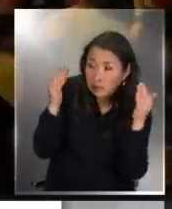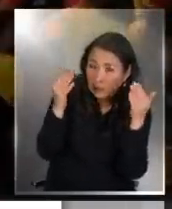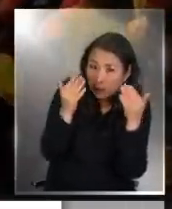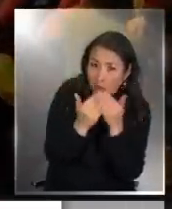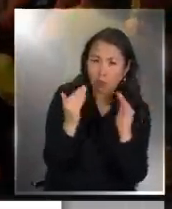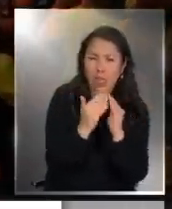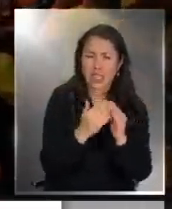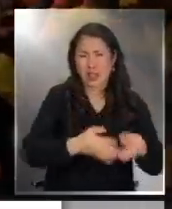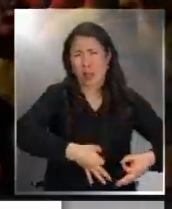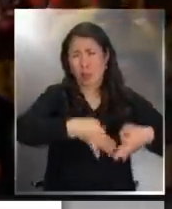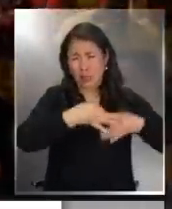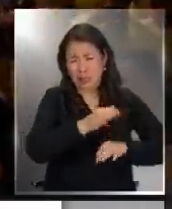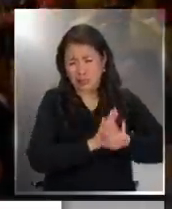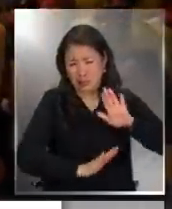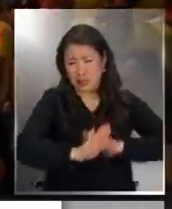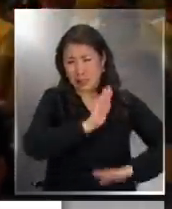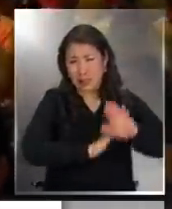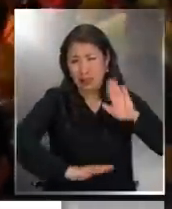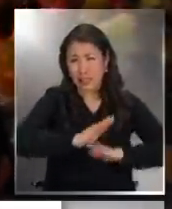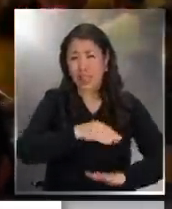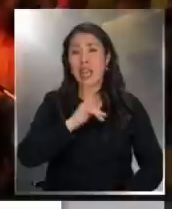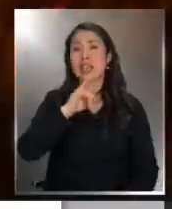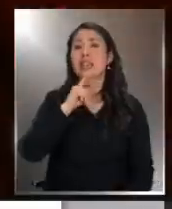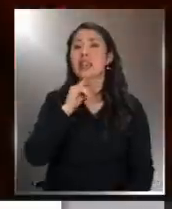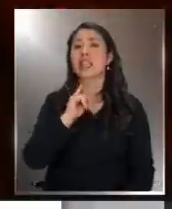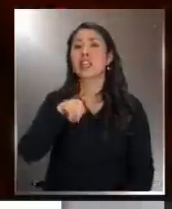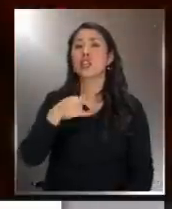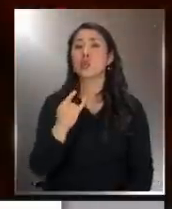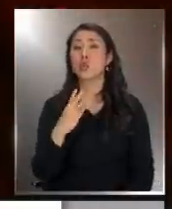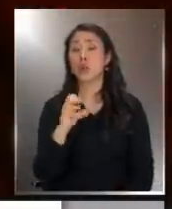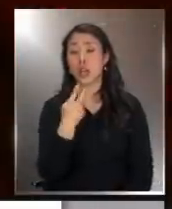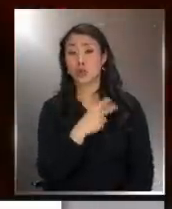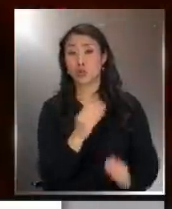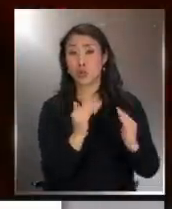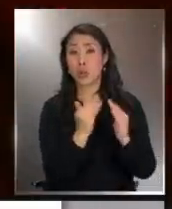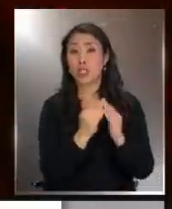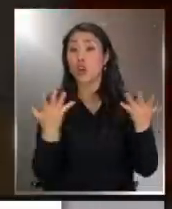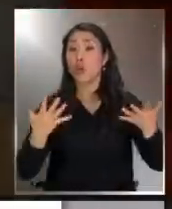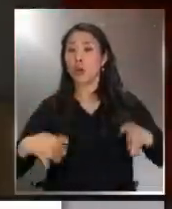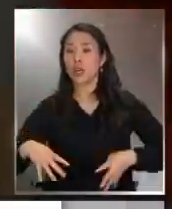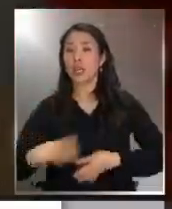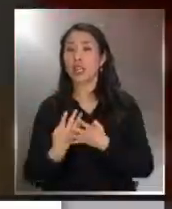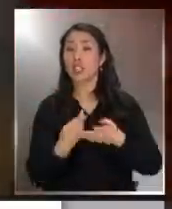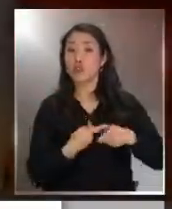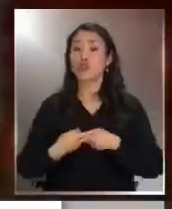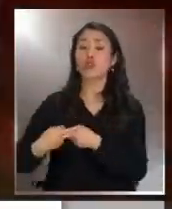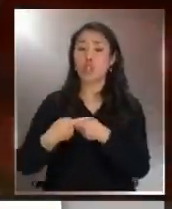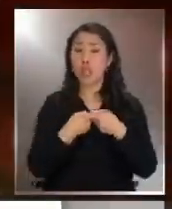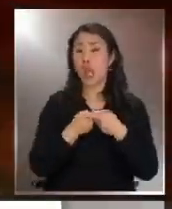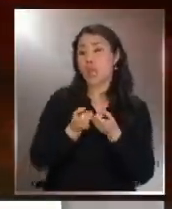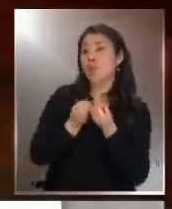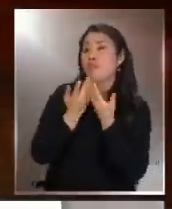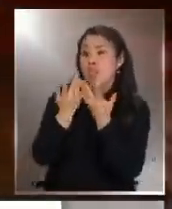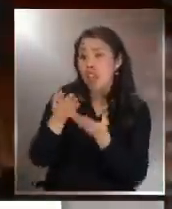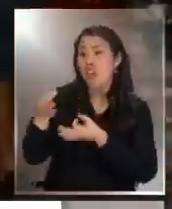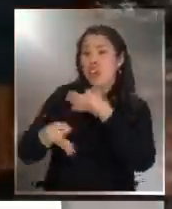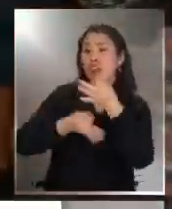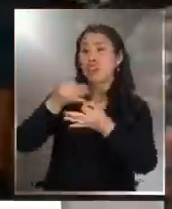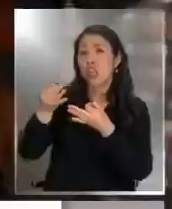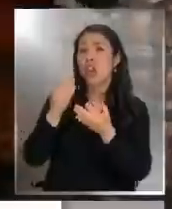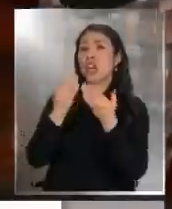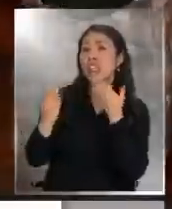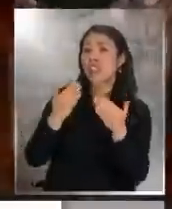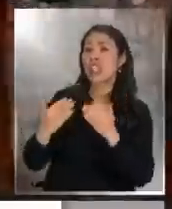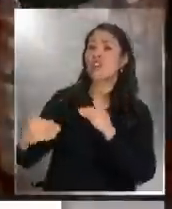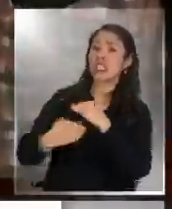acá en Barra de Tijuca, su casa, donde a través de las redes sociales se ha manifestado, ha conversado, ha entrevistado, ha